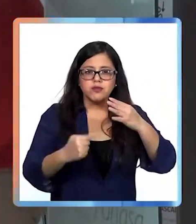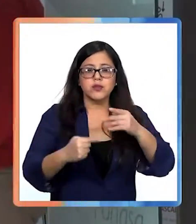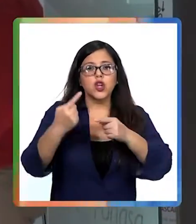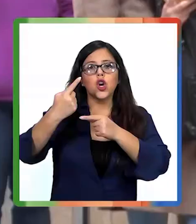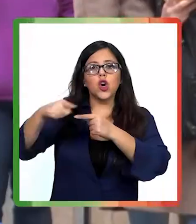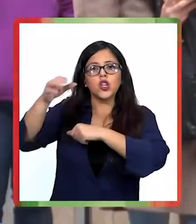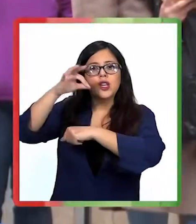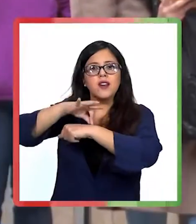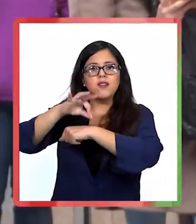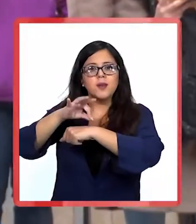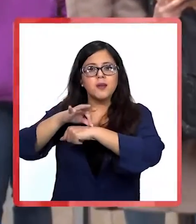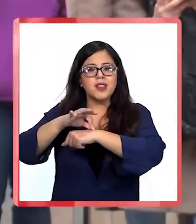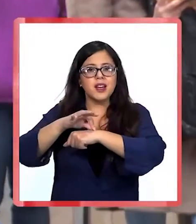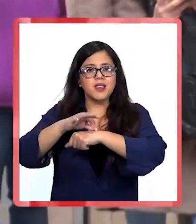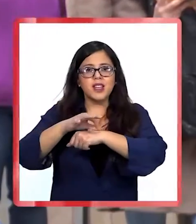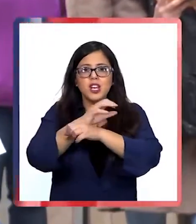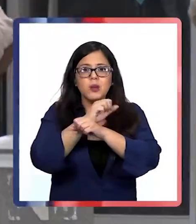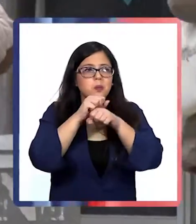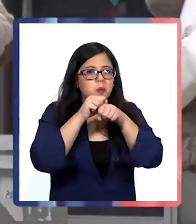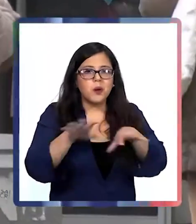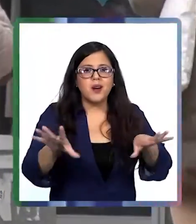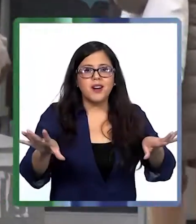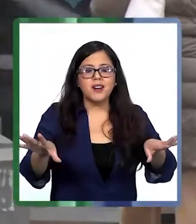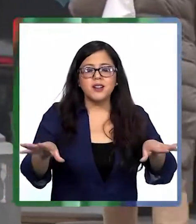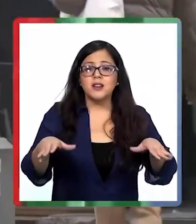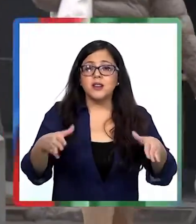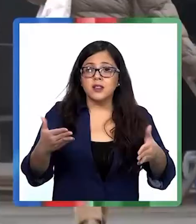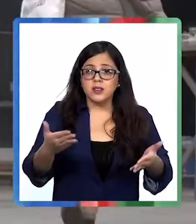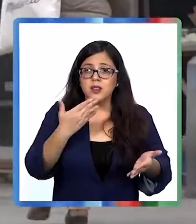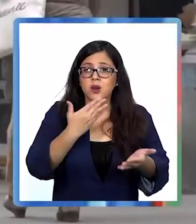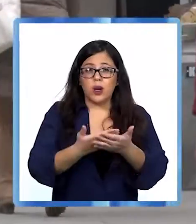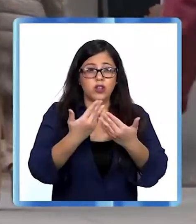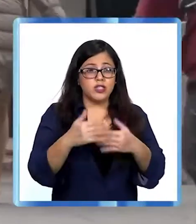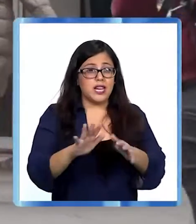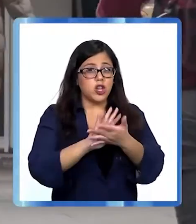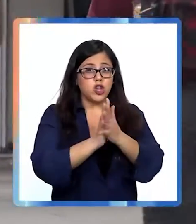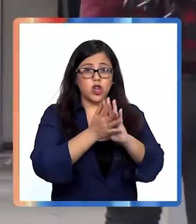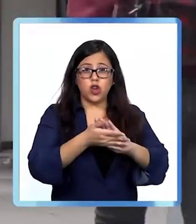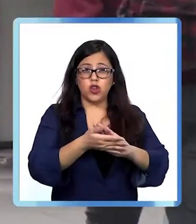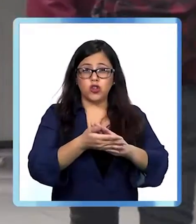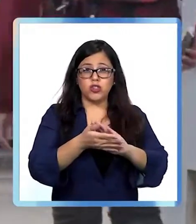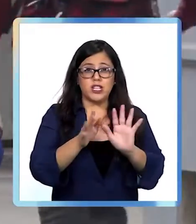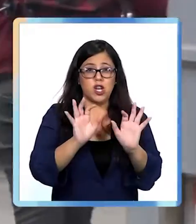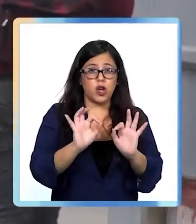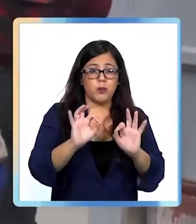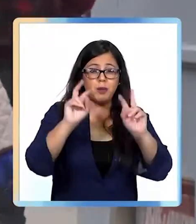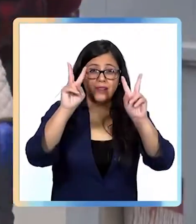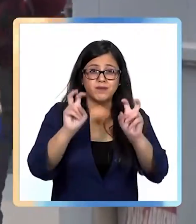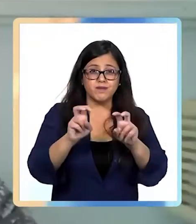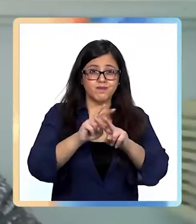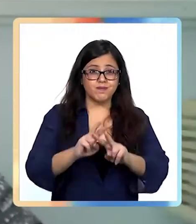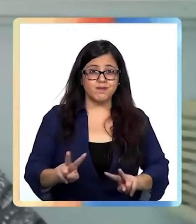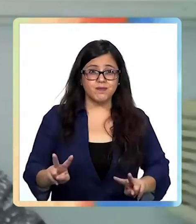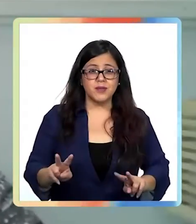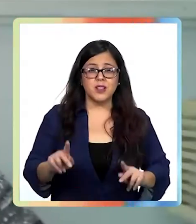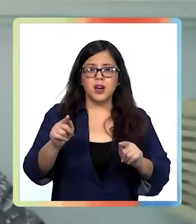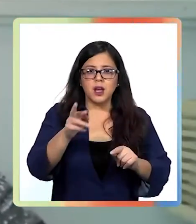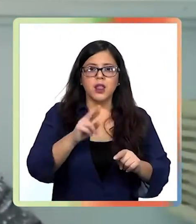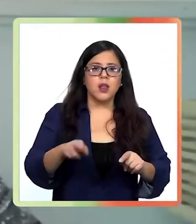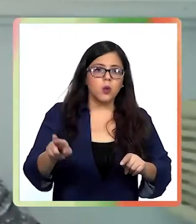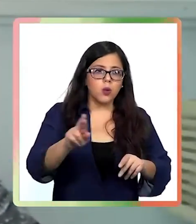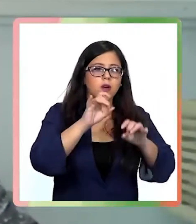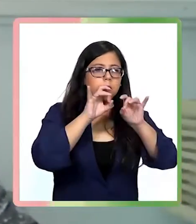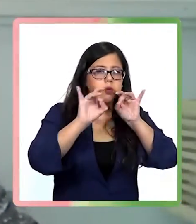de la mascarilla, etcétera, los otros virus tampoco tuvieron la oportunidad de transmitirse. Pero en cuanto nosotros relajemos todas estas medidas, vamos a